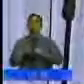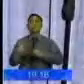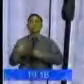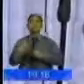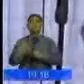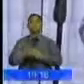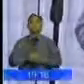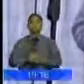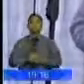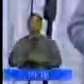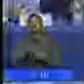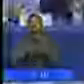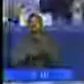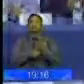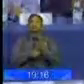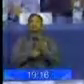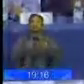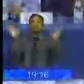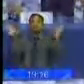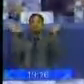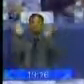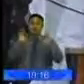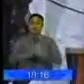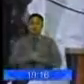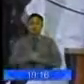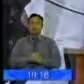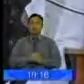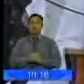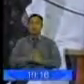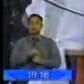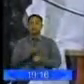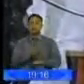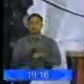del principal del Ministerio de Energía y Recursos Naturales No Renovables